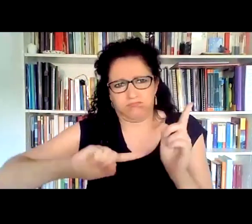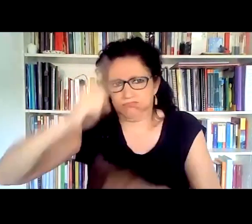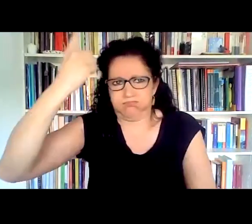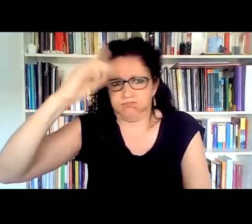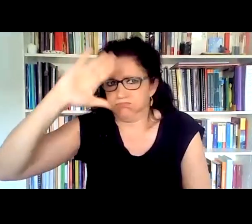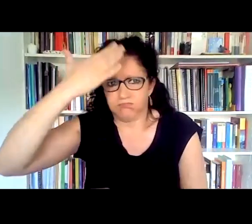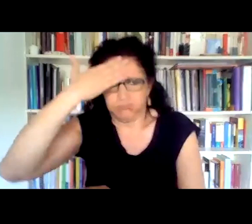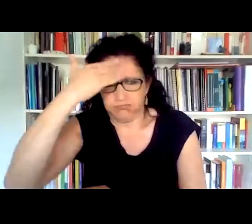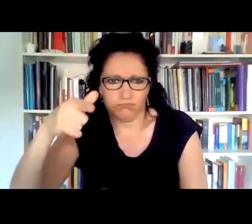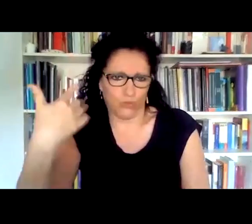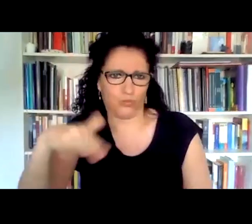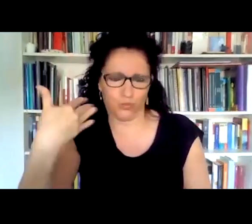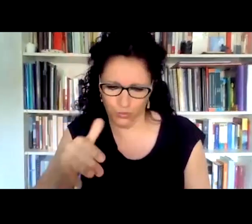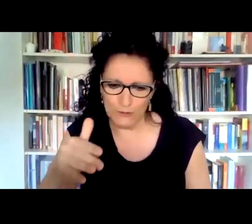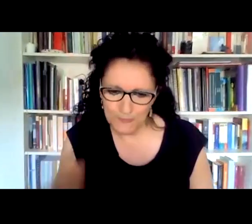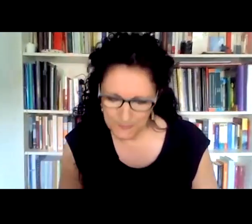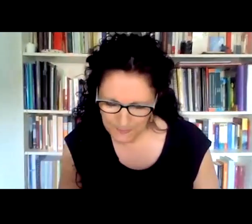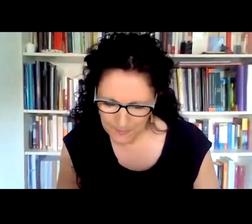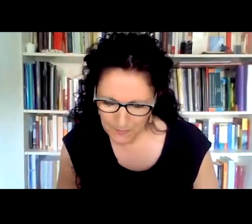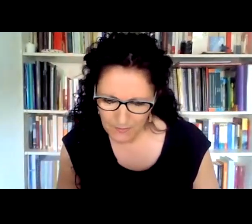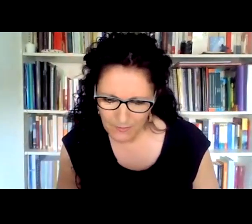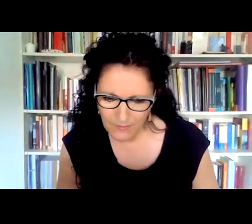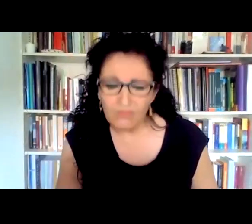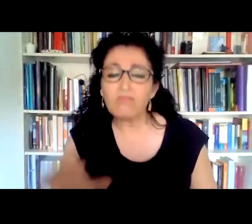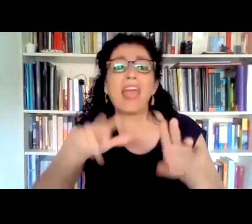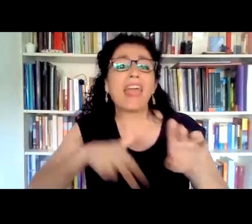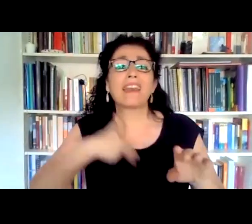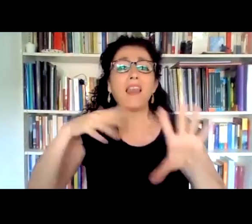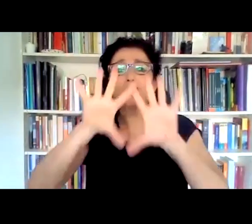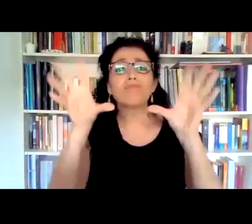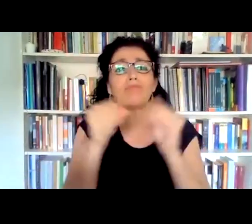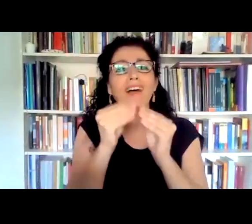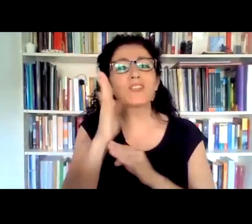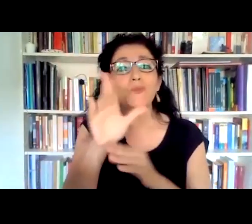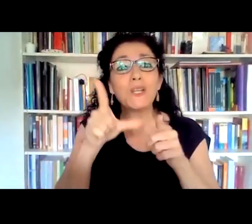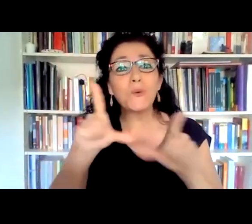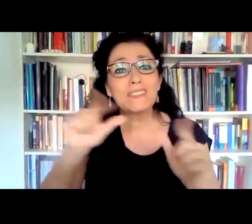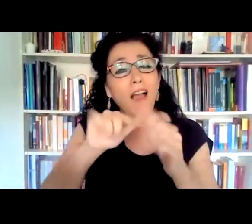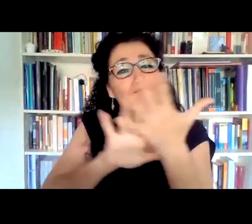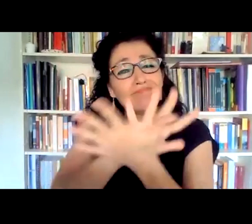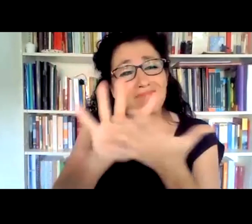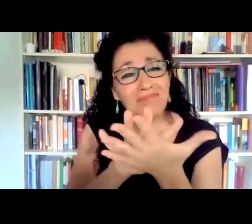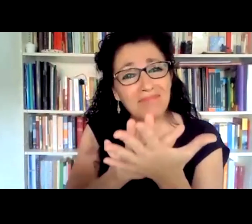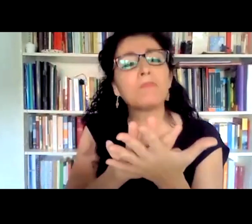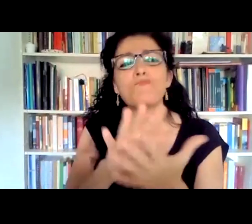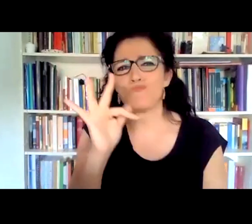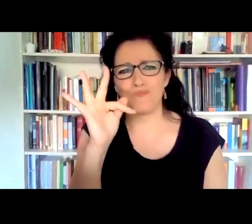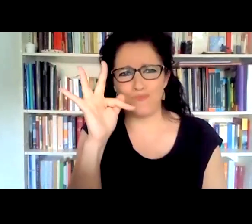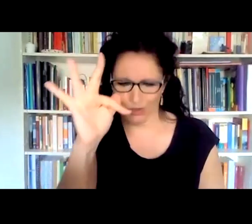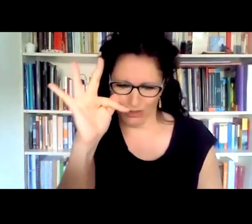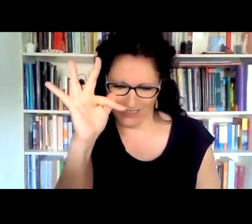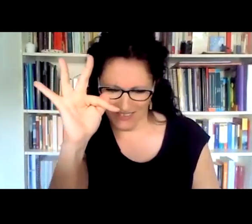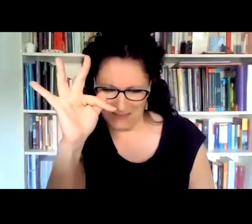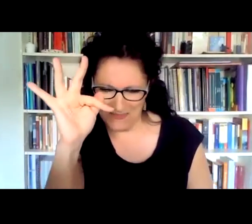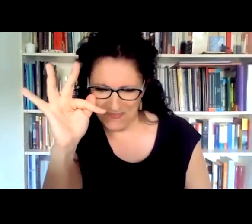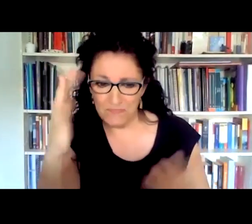es verdad que la puntuación que se ha obtenido es la más alta de todos los índices anteriormente mencionados. En general, en